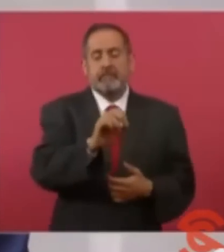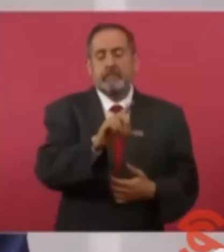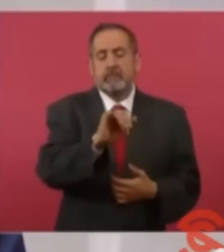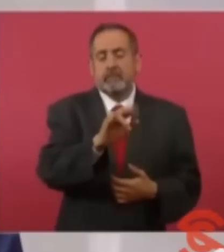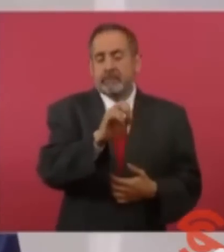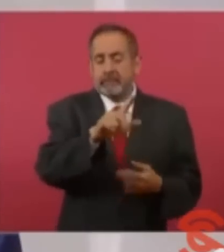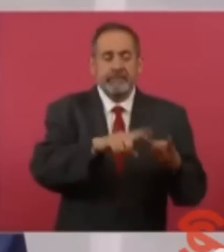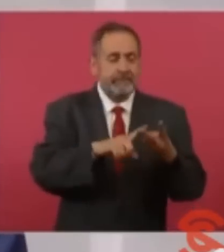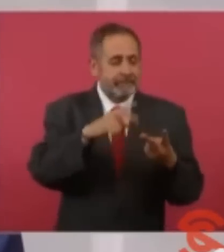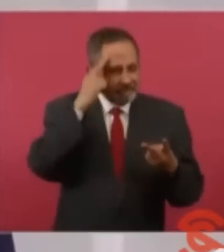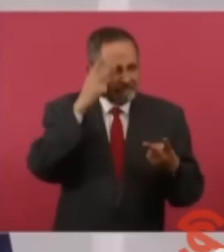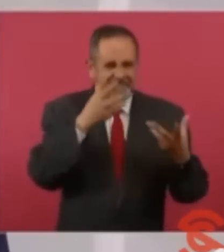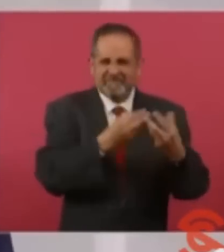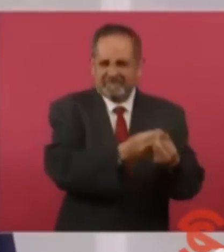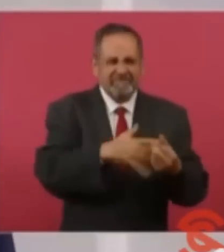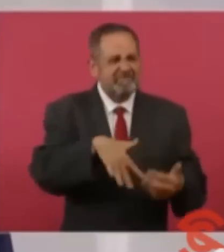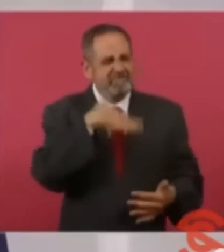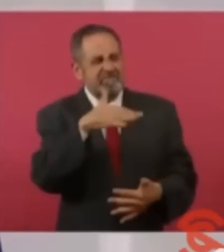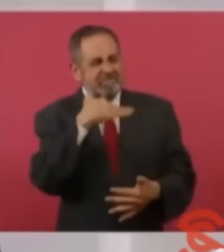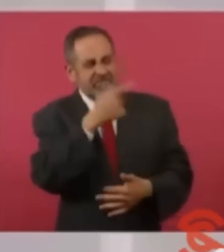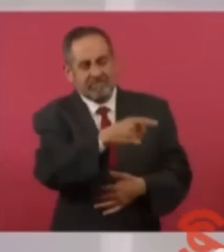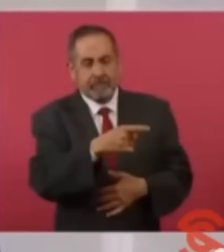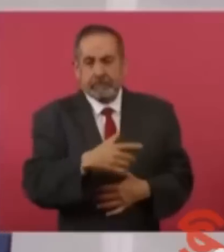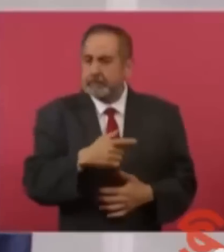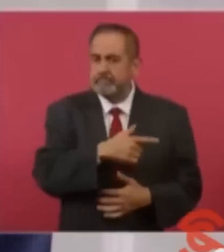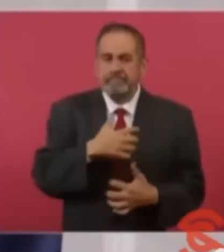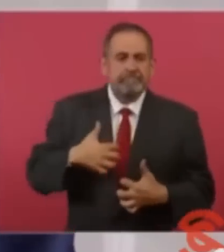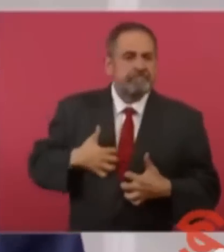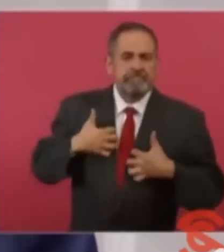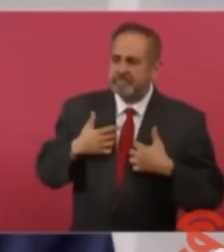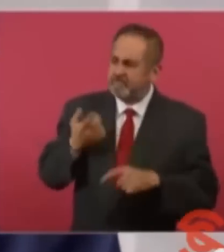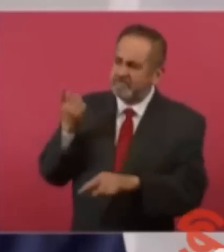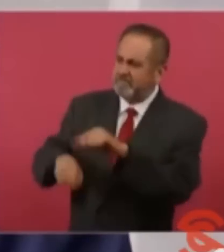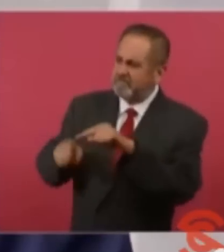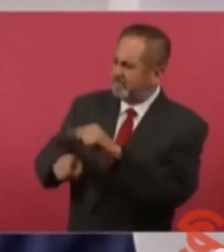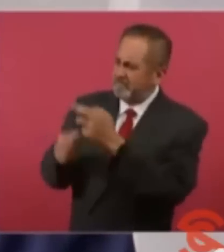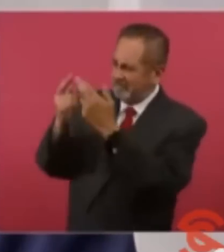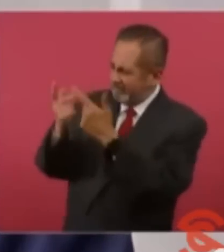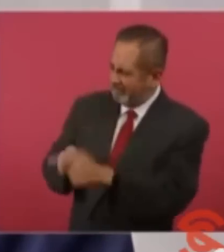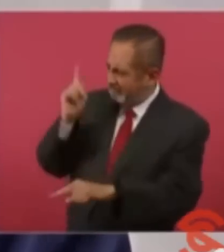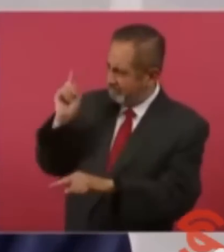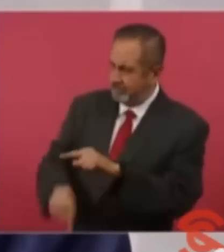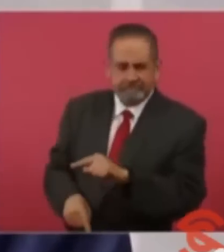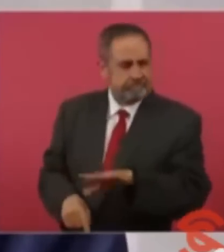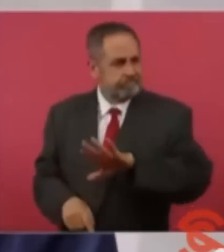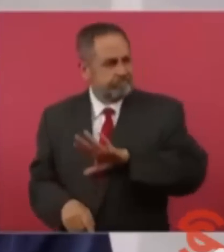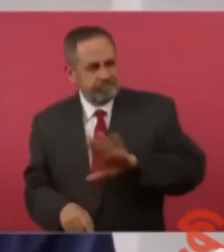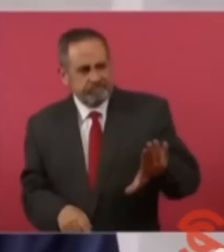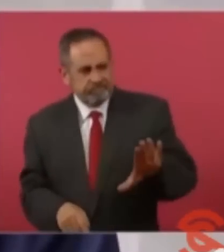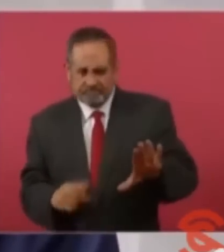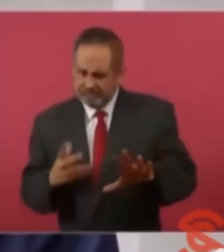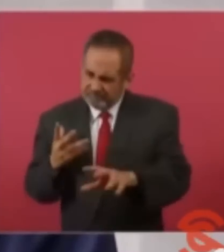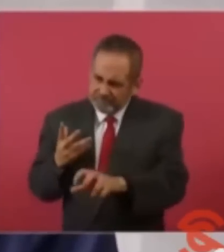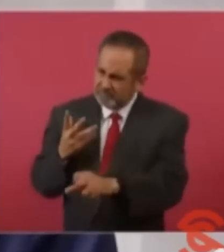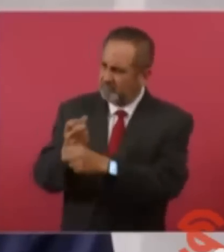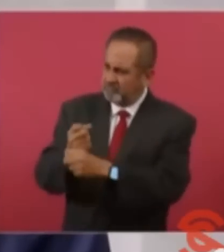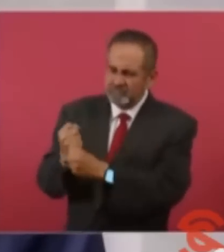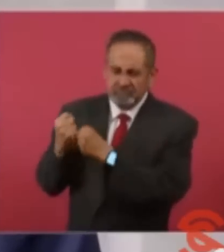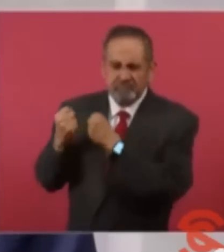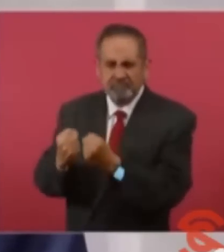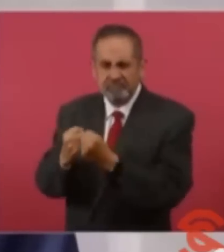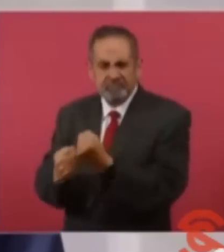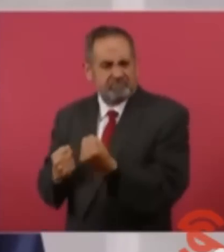neoporfiristas, corruptos estaban empeñados en destruir, va a quedar fortalecida con